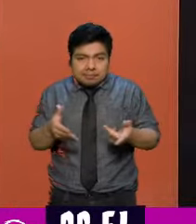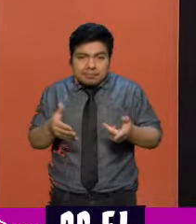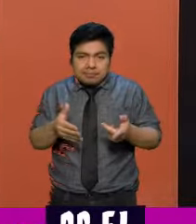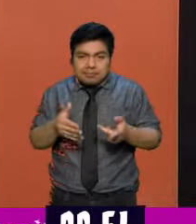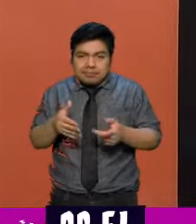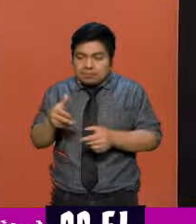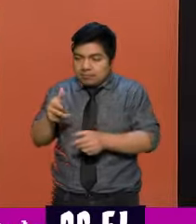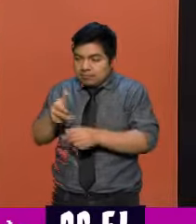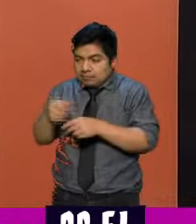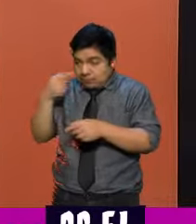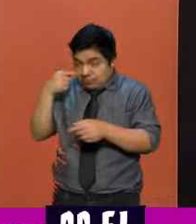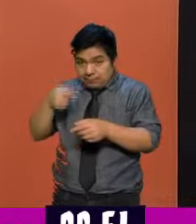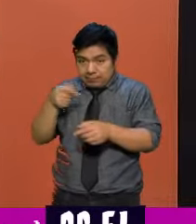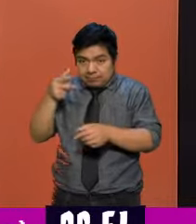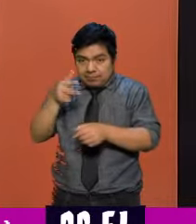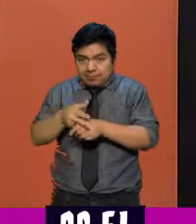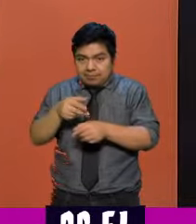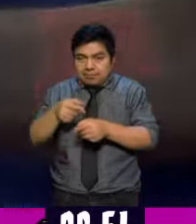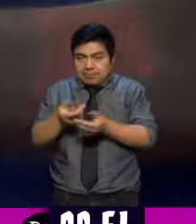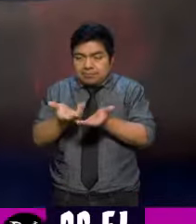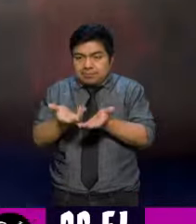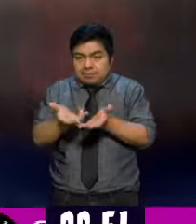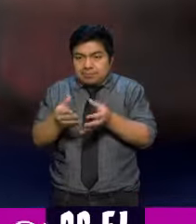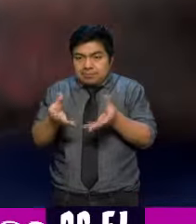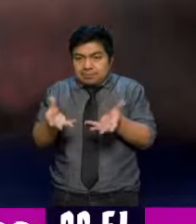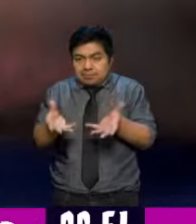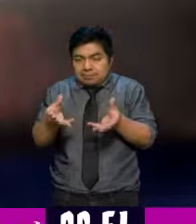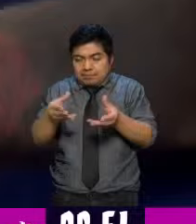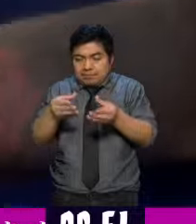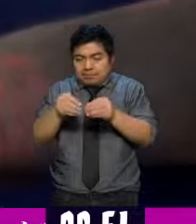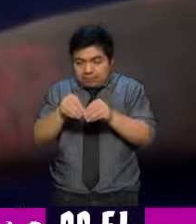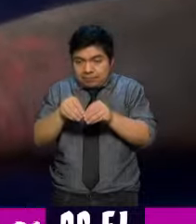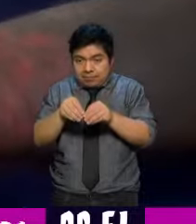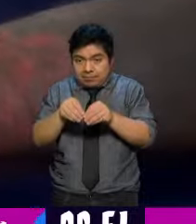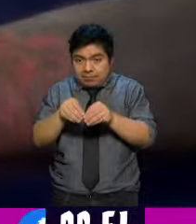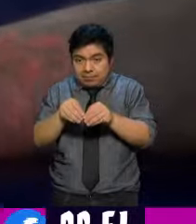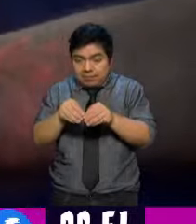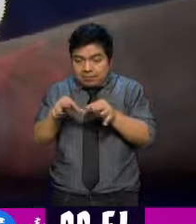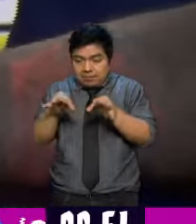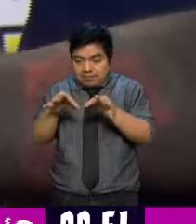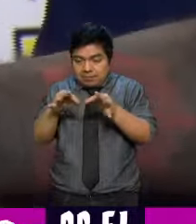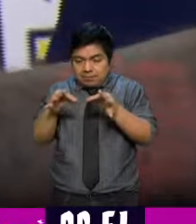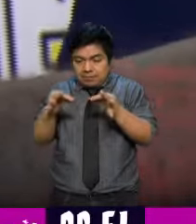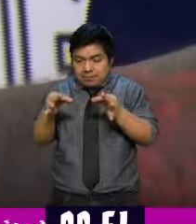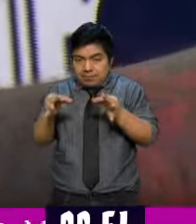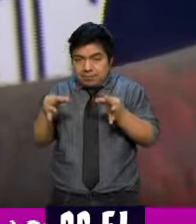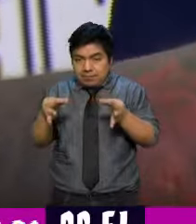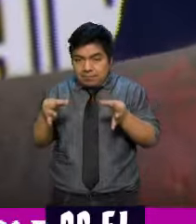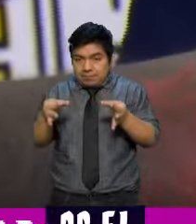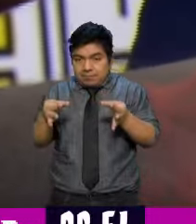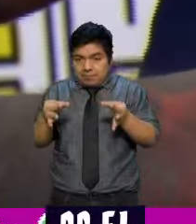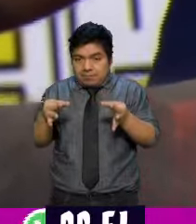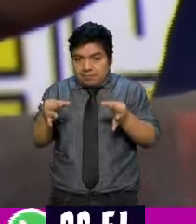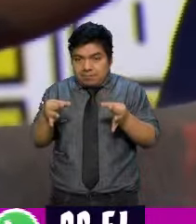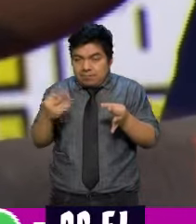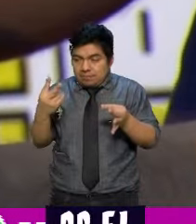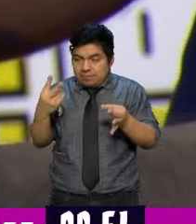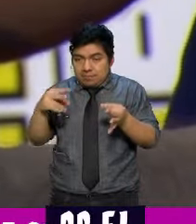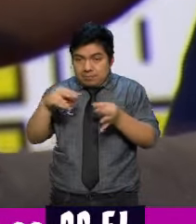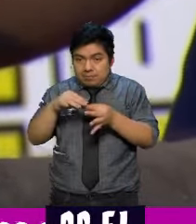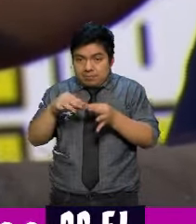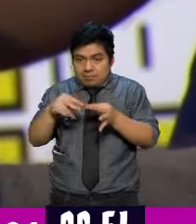cámara. Porque aquí va la técnica. Lo agarramos de esta forma. Pegamos la orilla primero. Y con estos dos